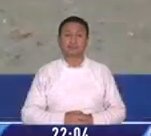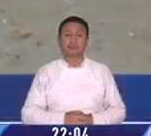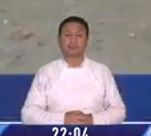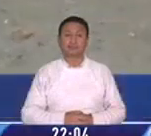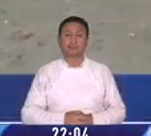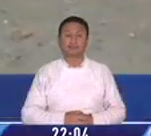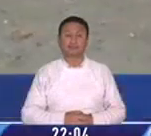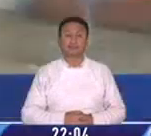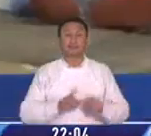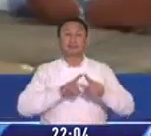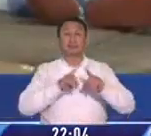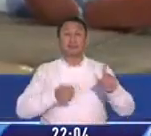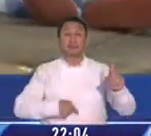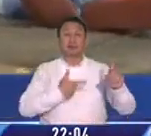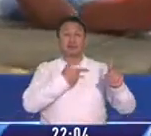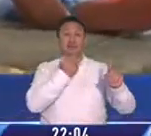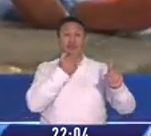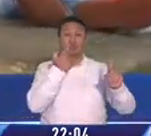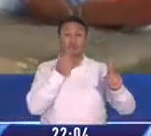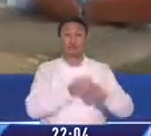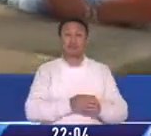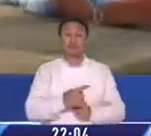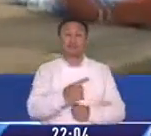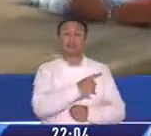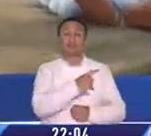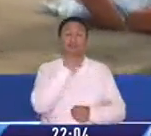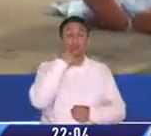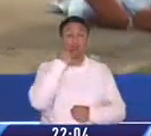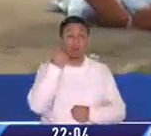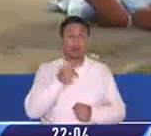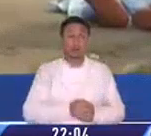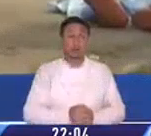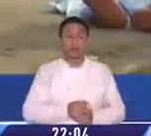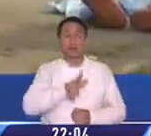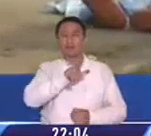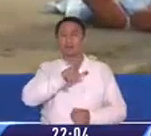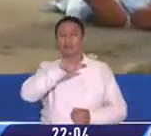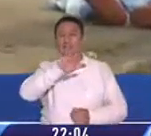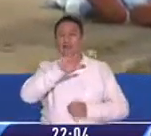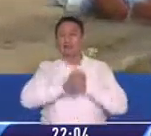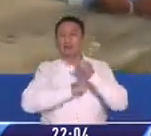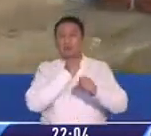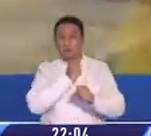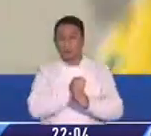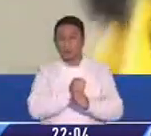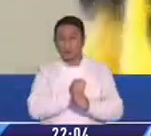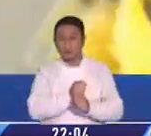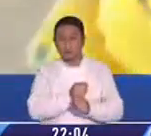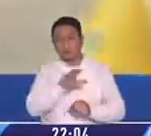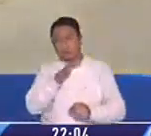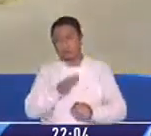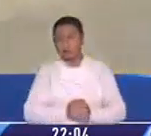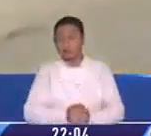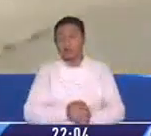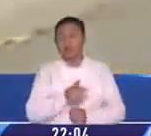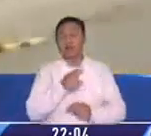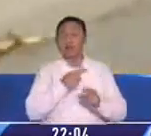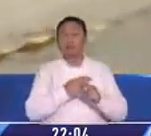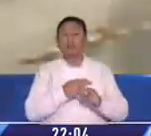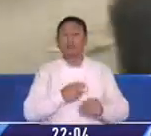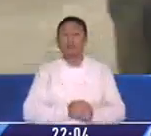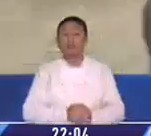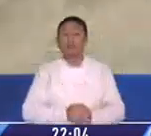Varios impactos de bala acabaron con la vida de un hombre de 35 años de edad, identificado